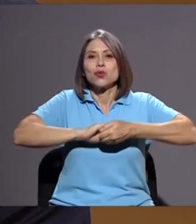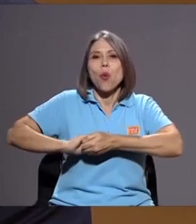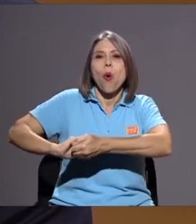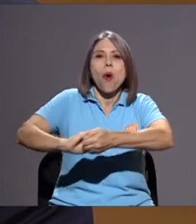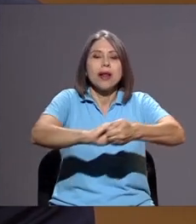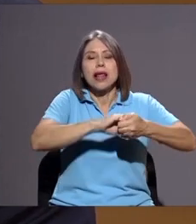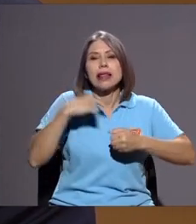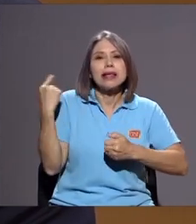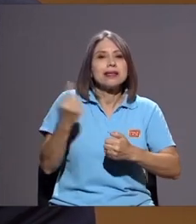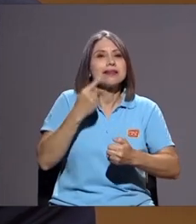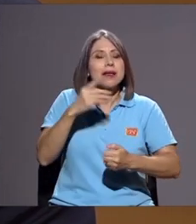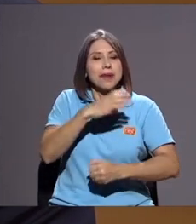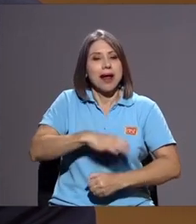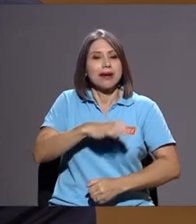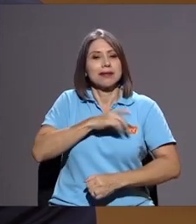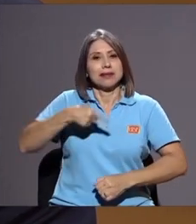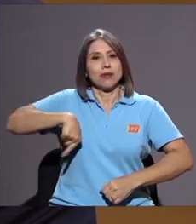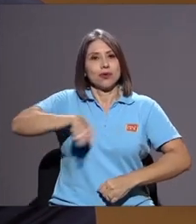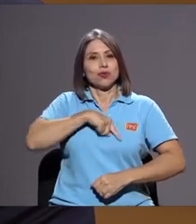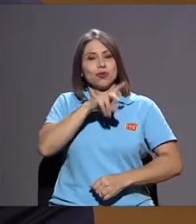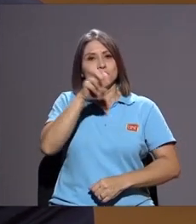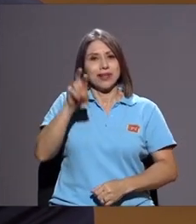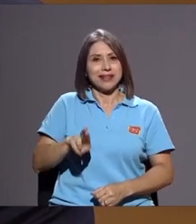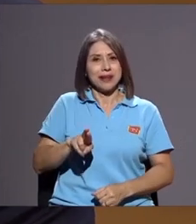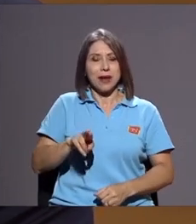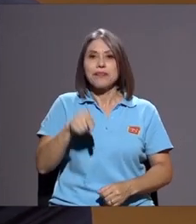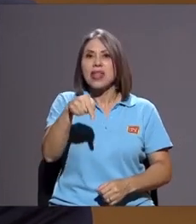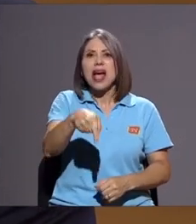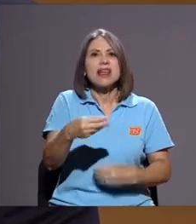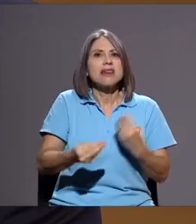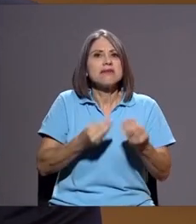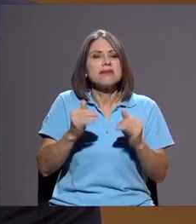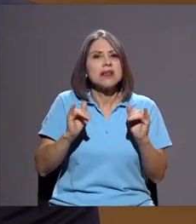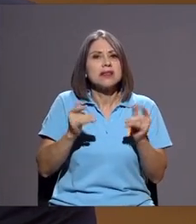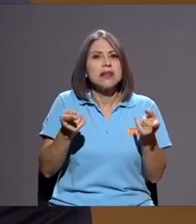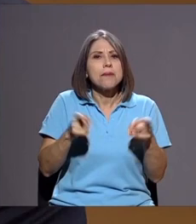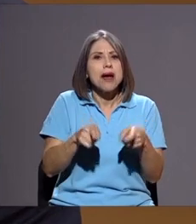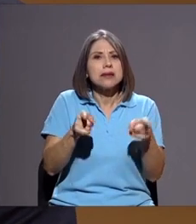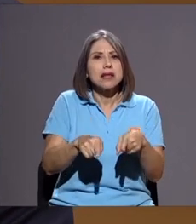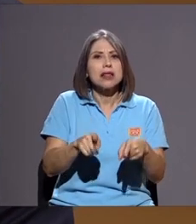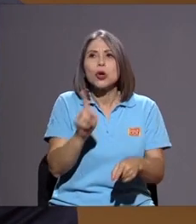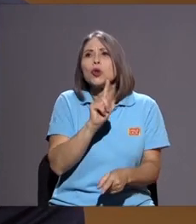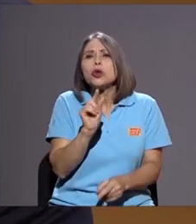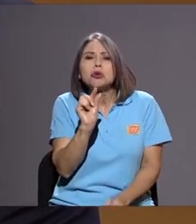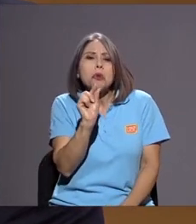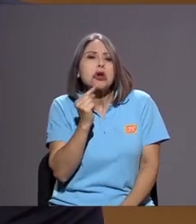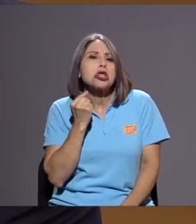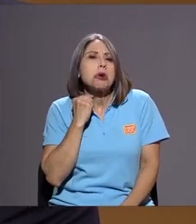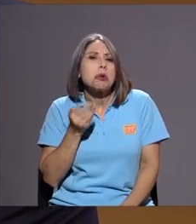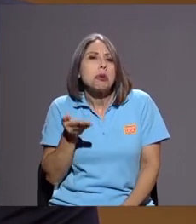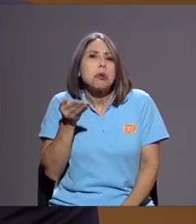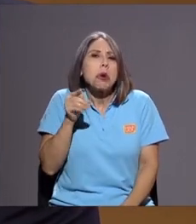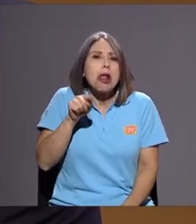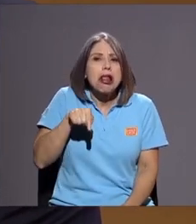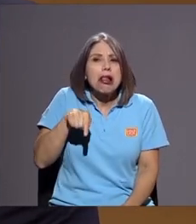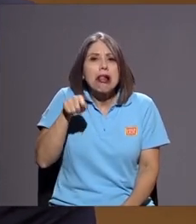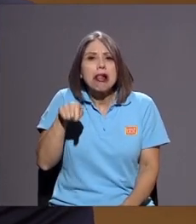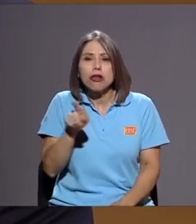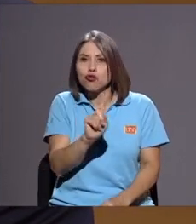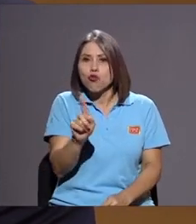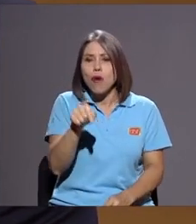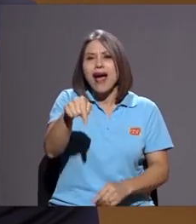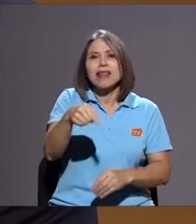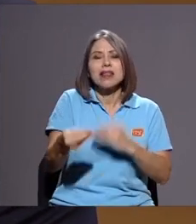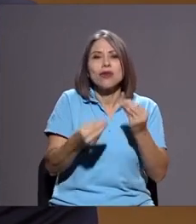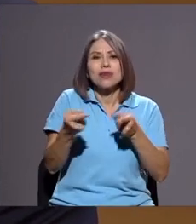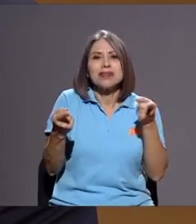tiempo si nosotros estamos lo que está en juego aquí no es una inflación un poquito más alta o una inflación más baja lo que está en juego aquí